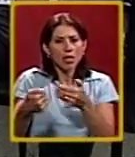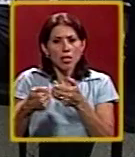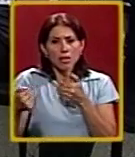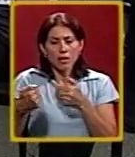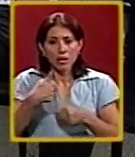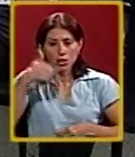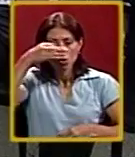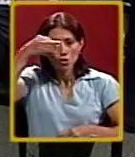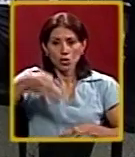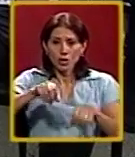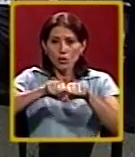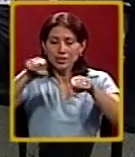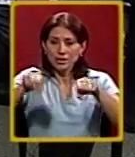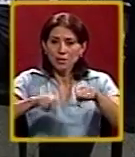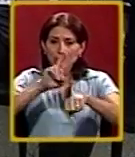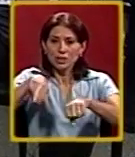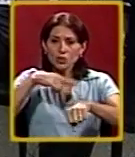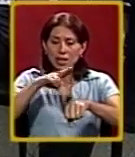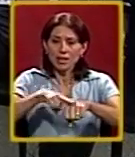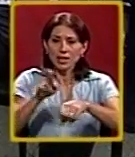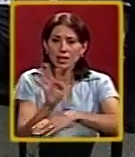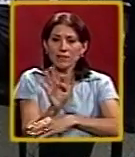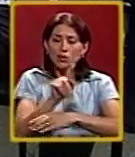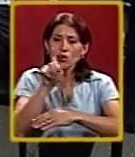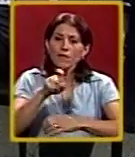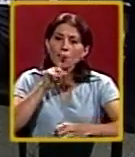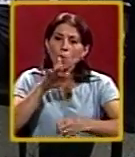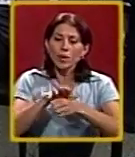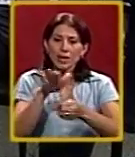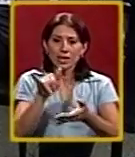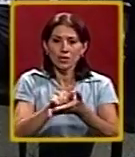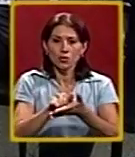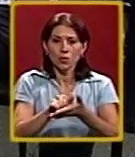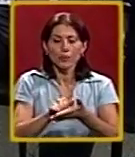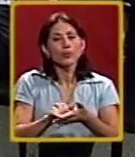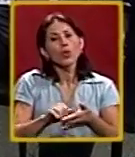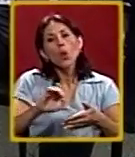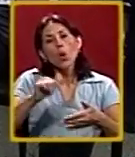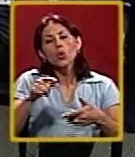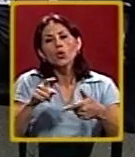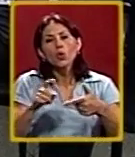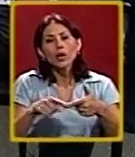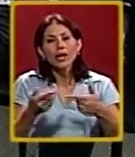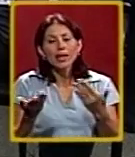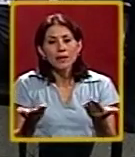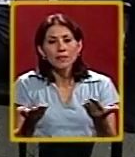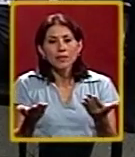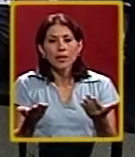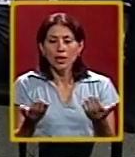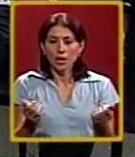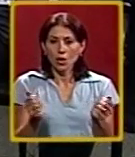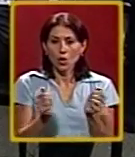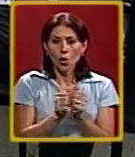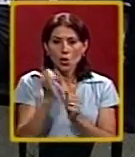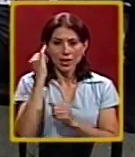Sistema Nacional de Televisión tiene que cumplir eso. Otro es llegarle con